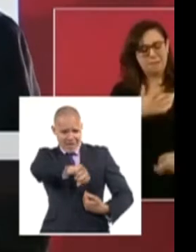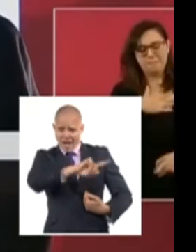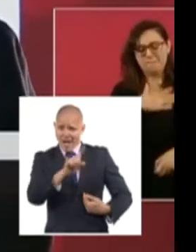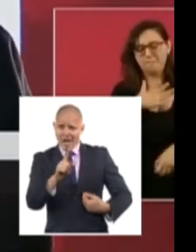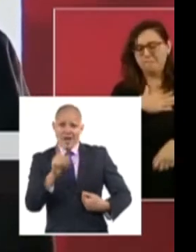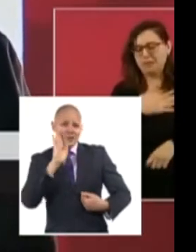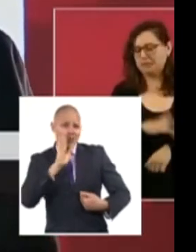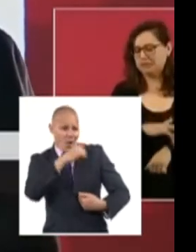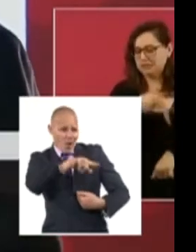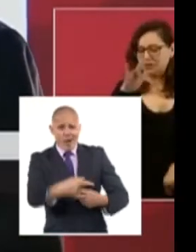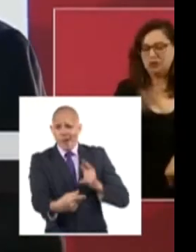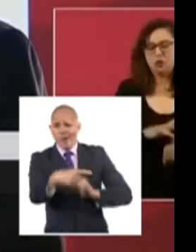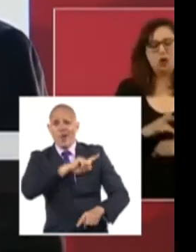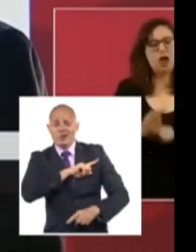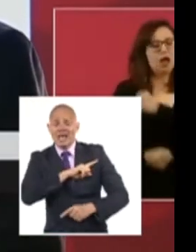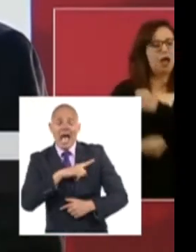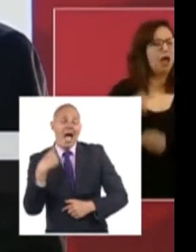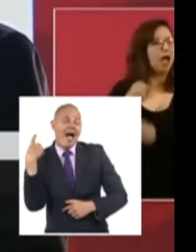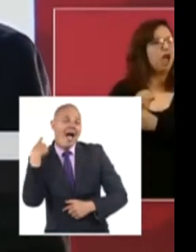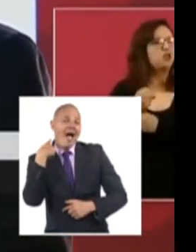desde hace años